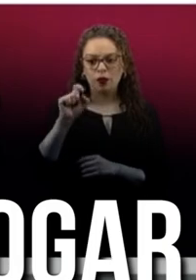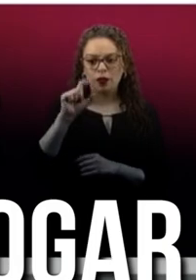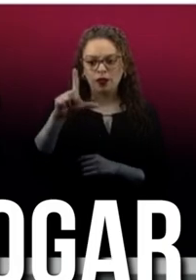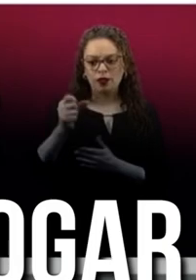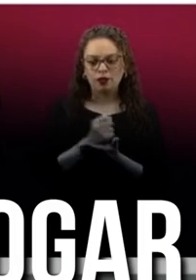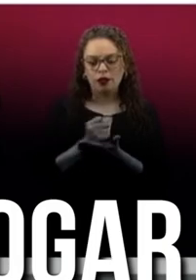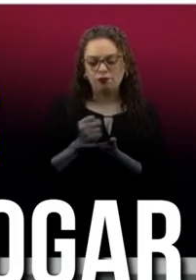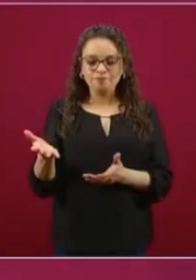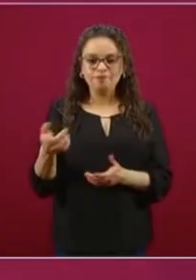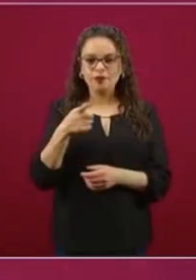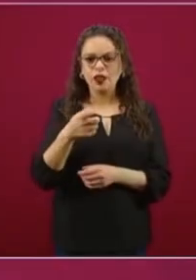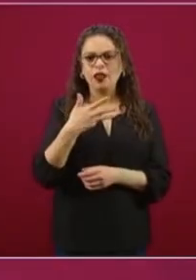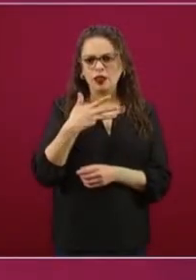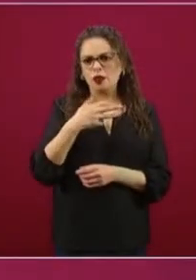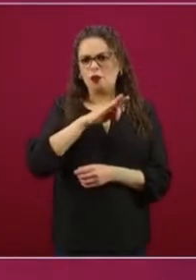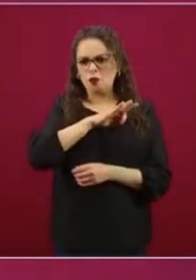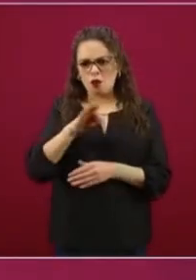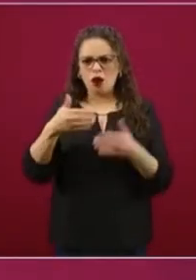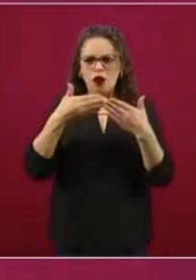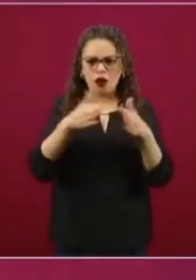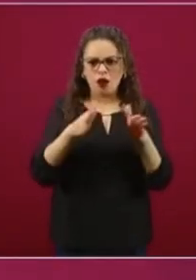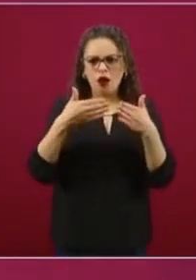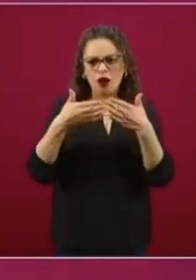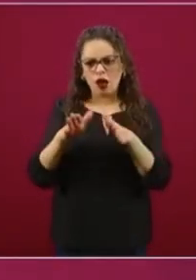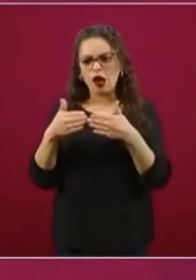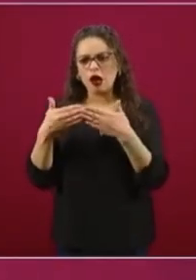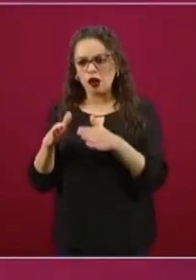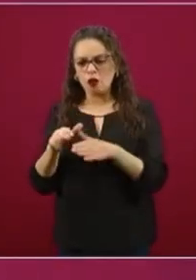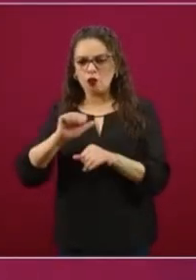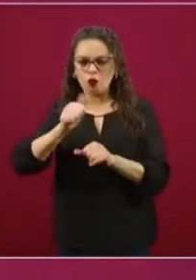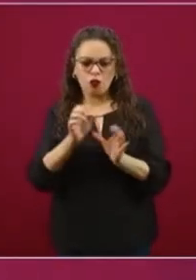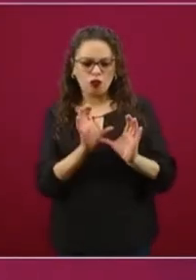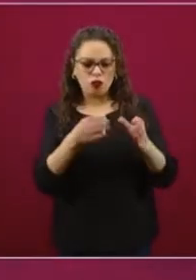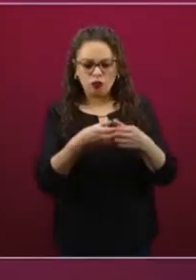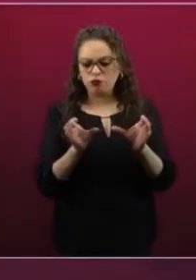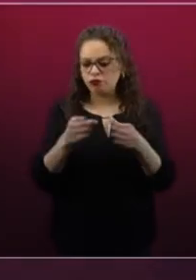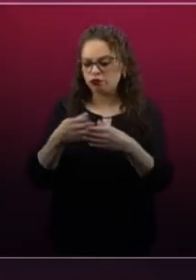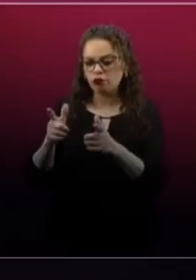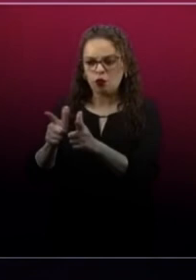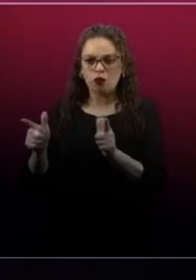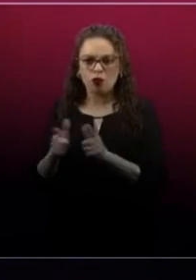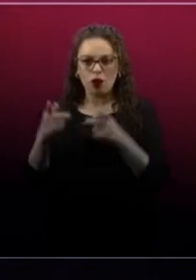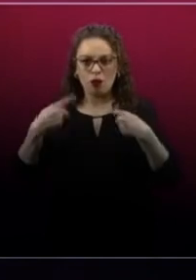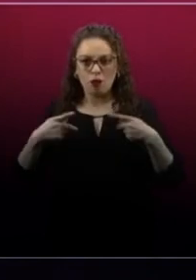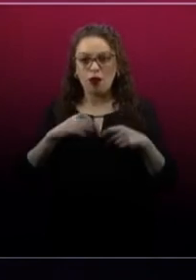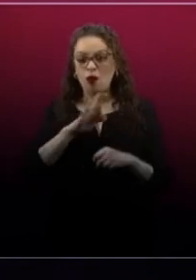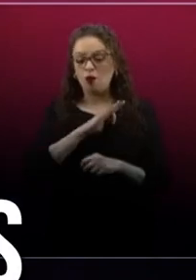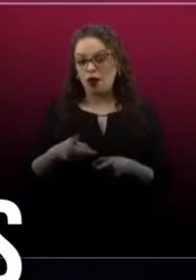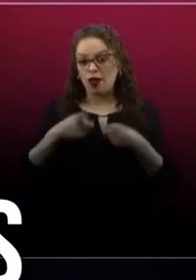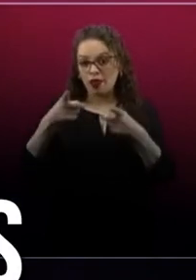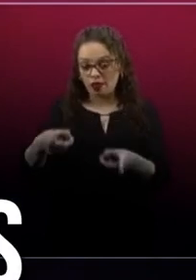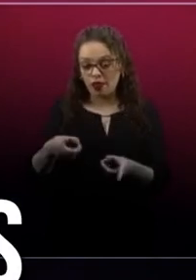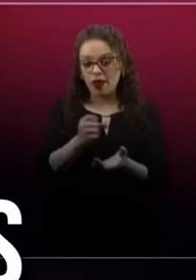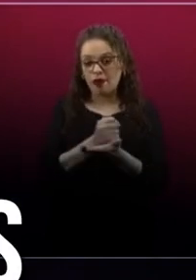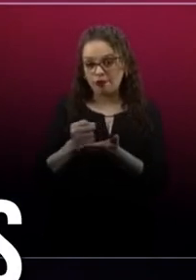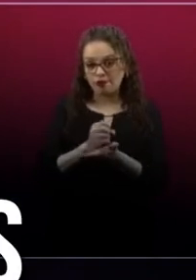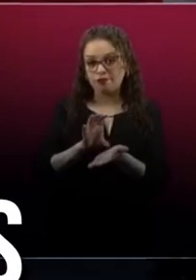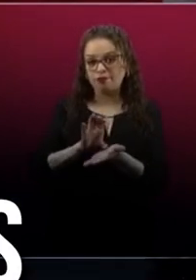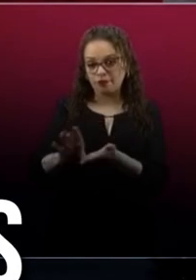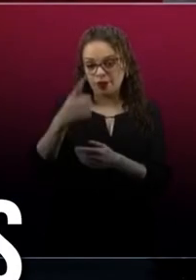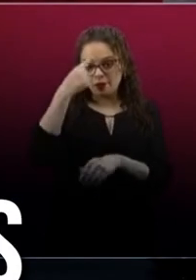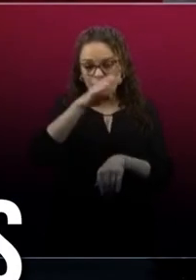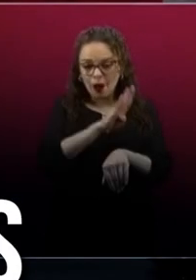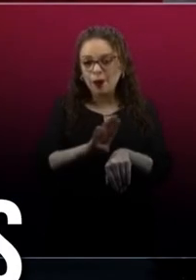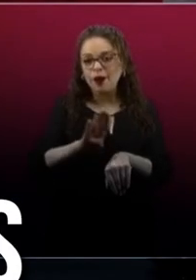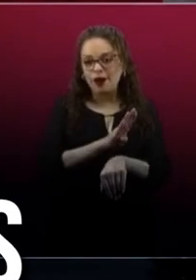e independientes. La directora de Incorporación y Recaudación del Seguro Social, Norma Gabriela López Castañeda, recordó que el 15 de mayo se